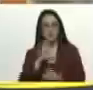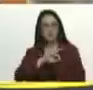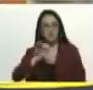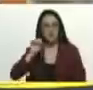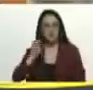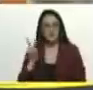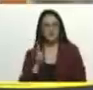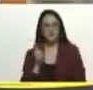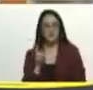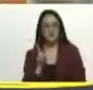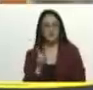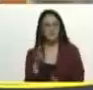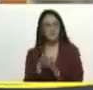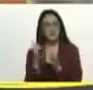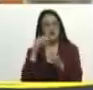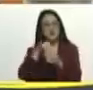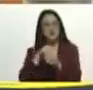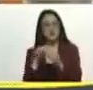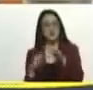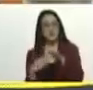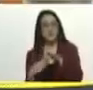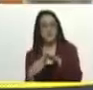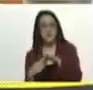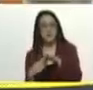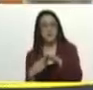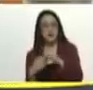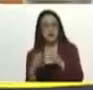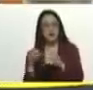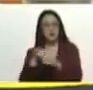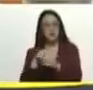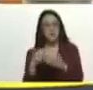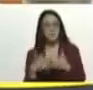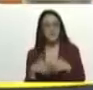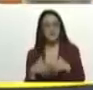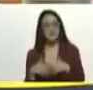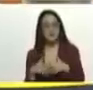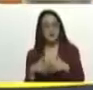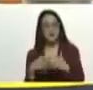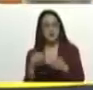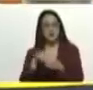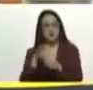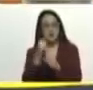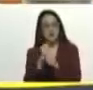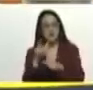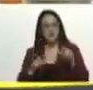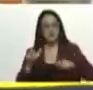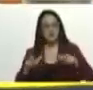venezolana, incluyendo la clase media, incluyendo el empresariado, incluyendo los trabajadores,